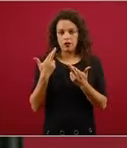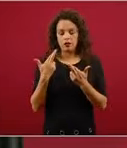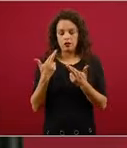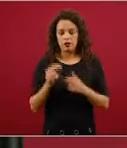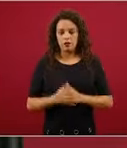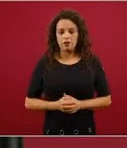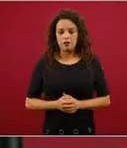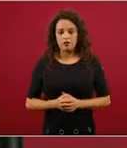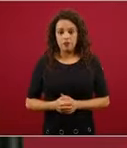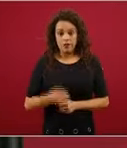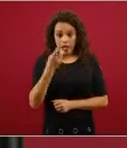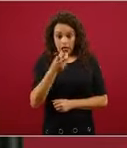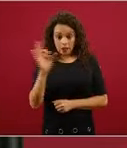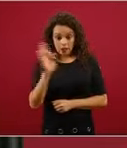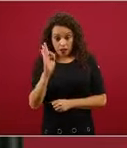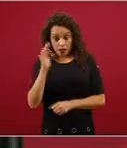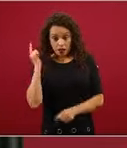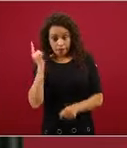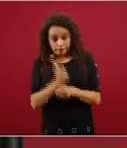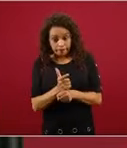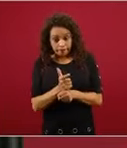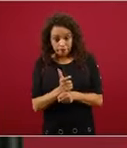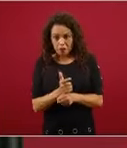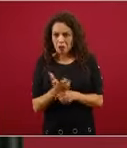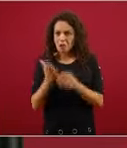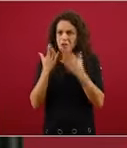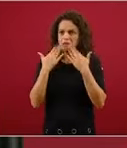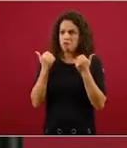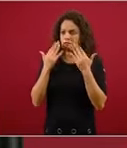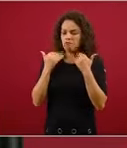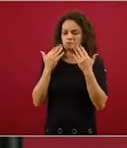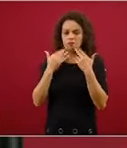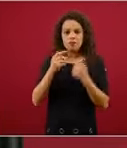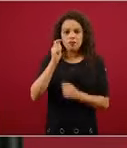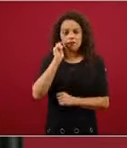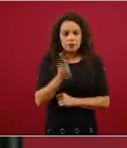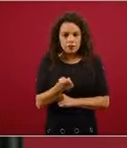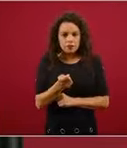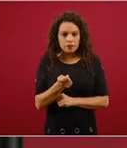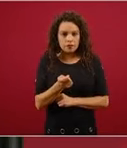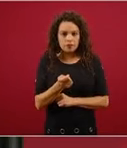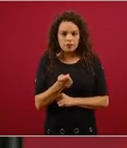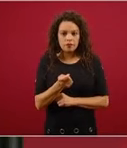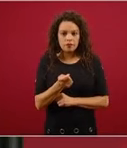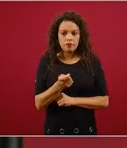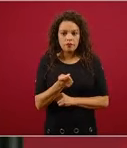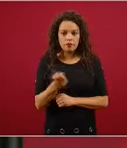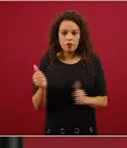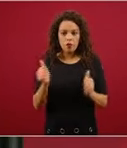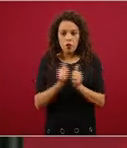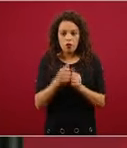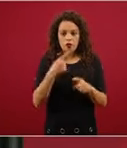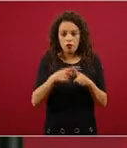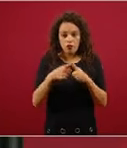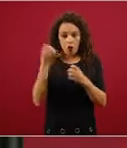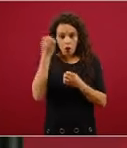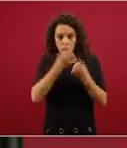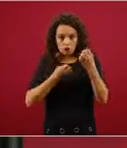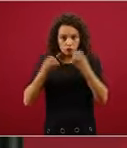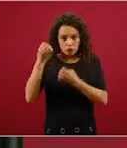Si en la valoración se detecta que no tiene manifestaciones, ya sea clínicas o radiográficas